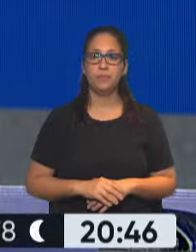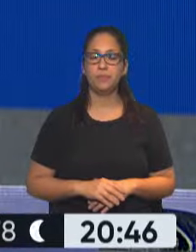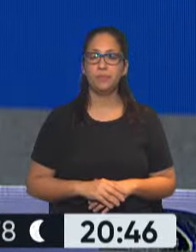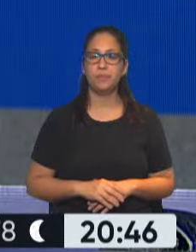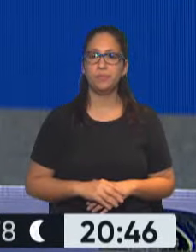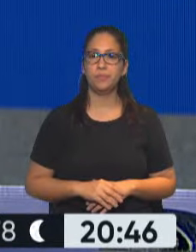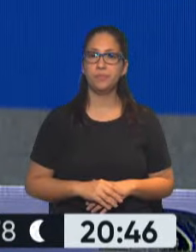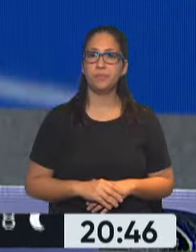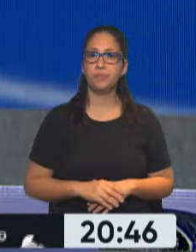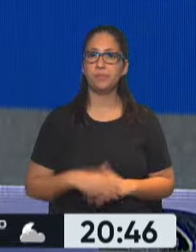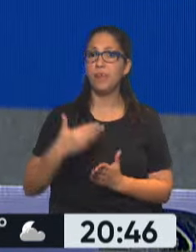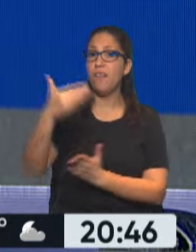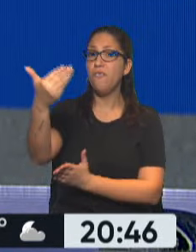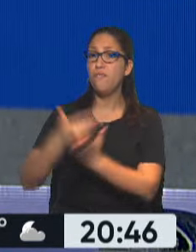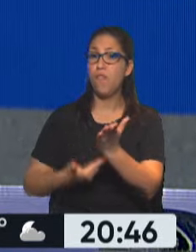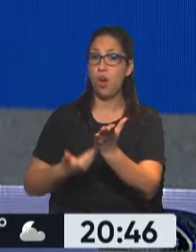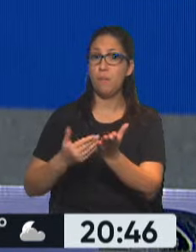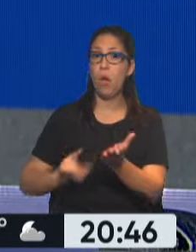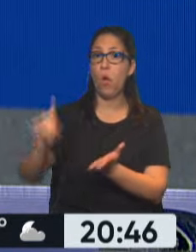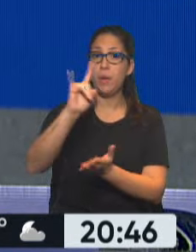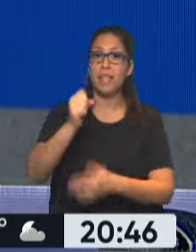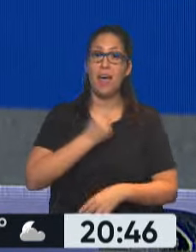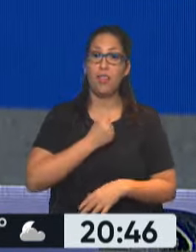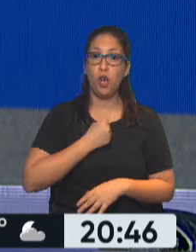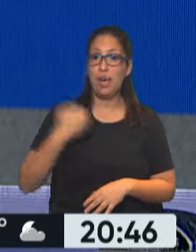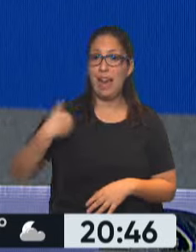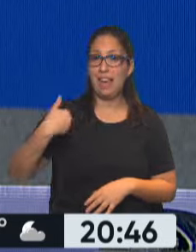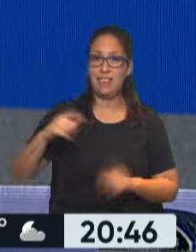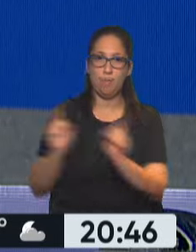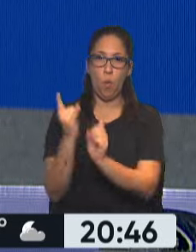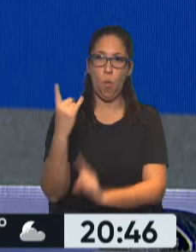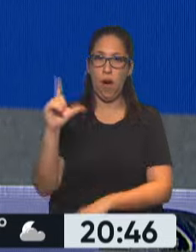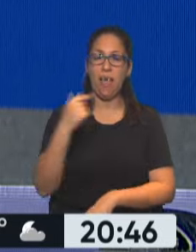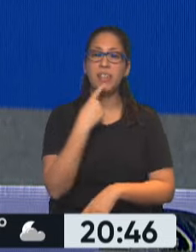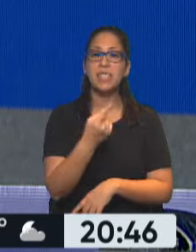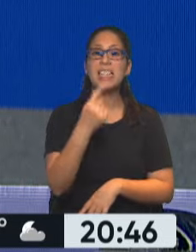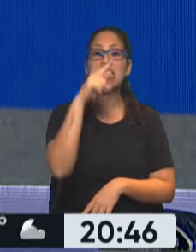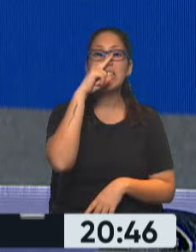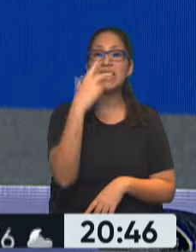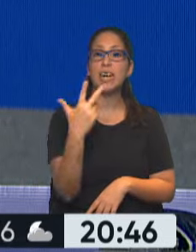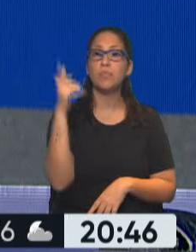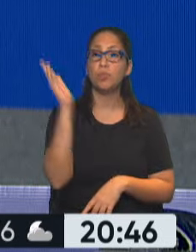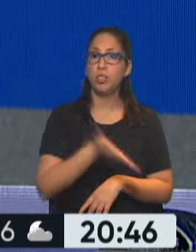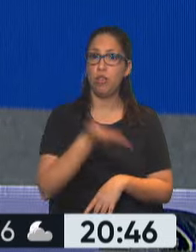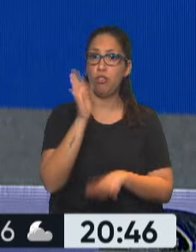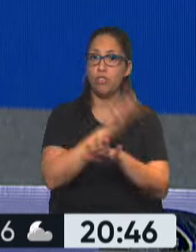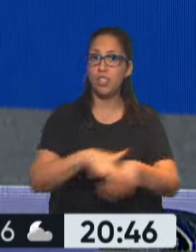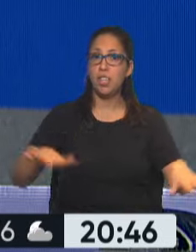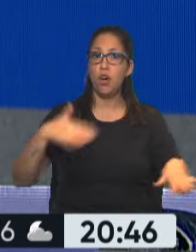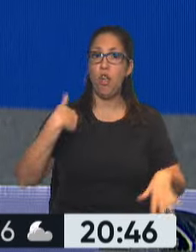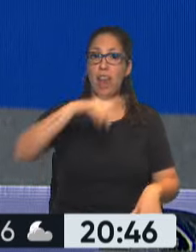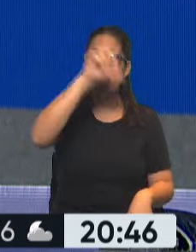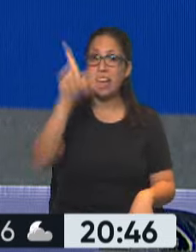Según un informe de la Universidad Católica Argentina, la UCA, el 63% de los niños y los adolescentes de la Argentina